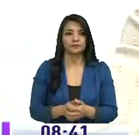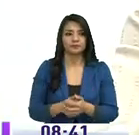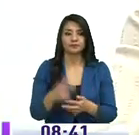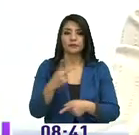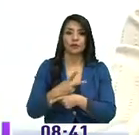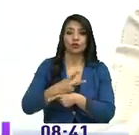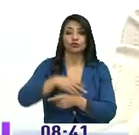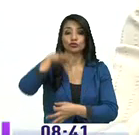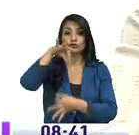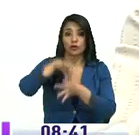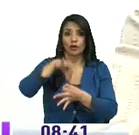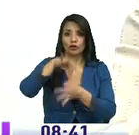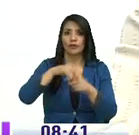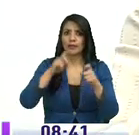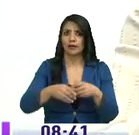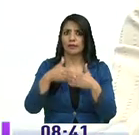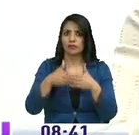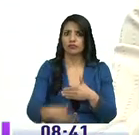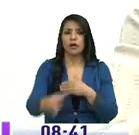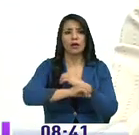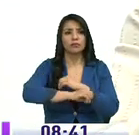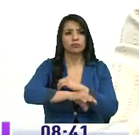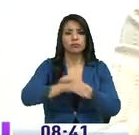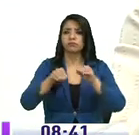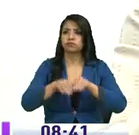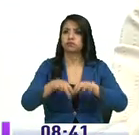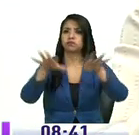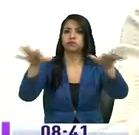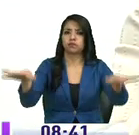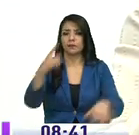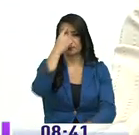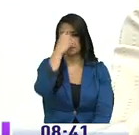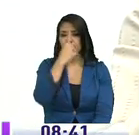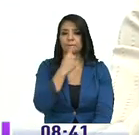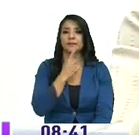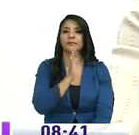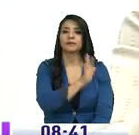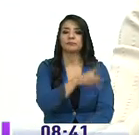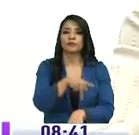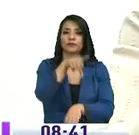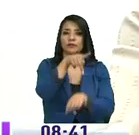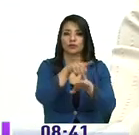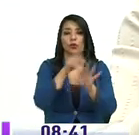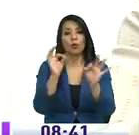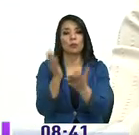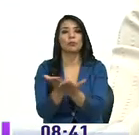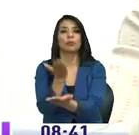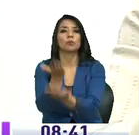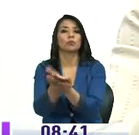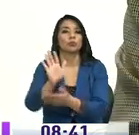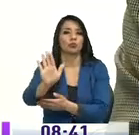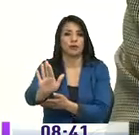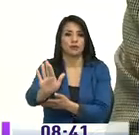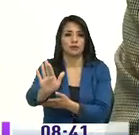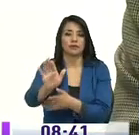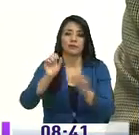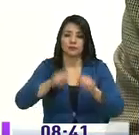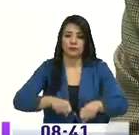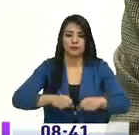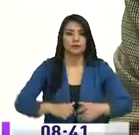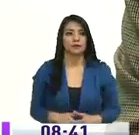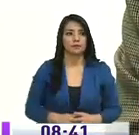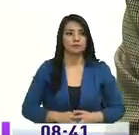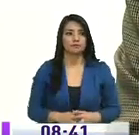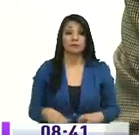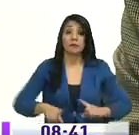Electoral llevar adelante la difusión del perfil profesional y de la propuesta que ellos llevan. Esto no